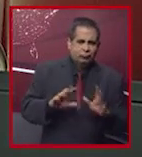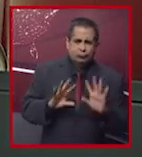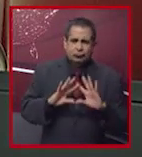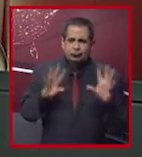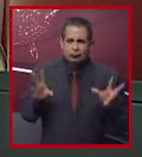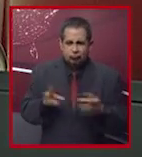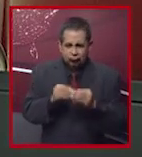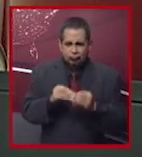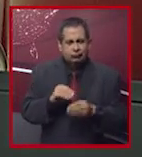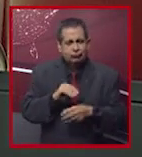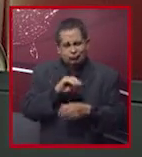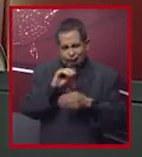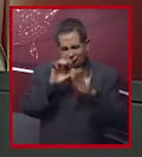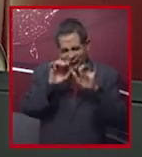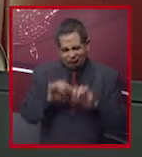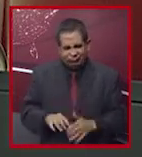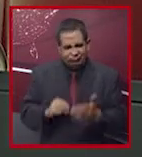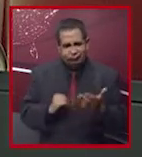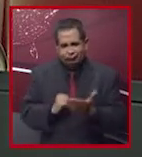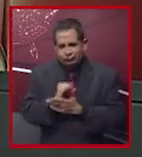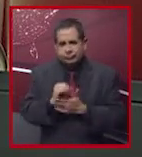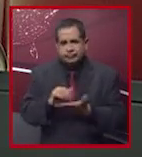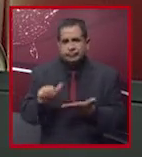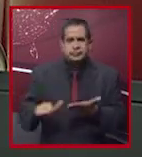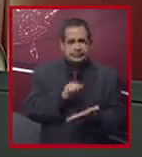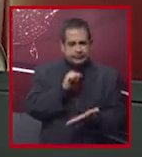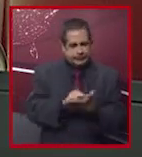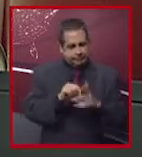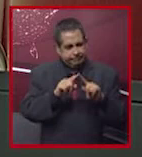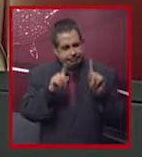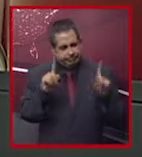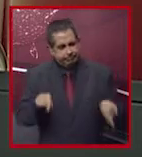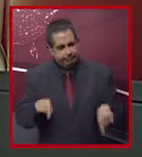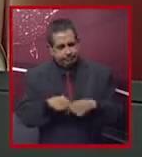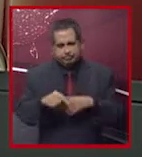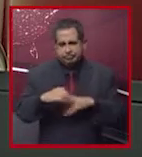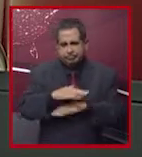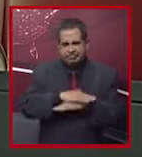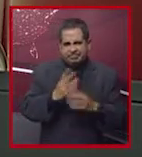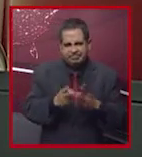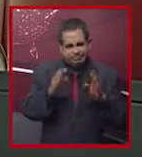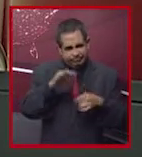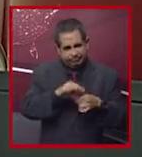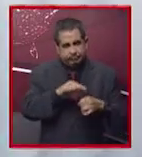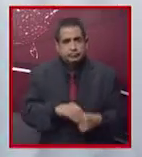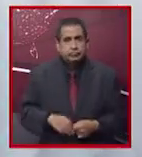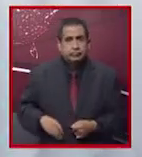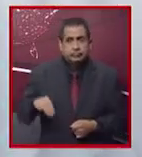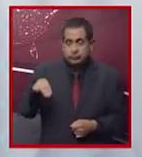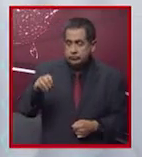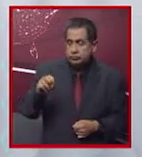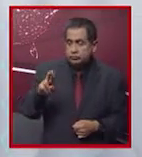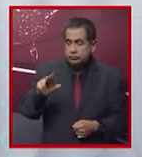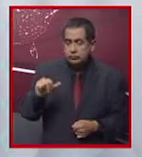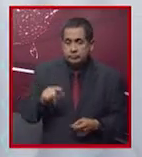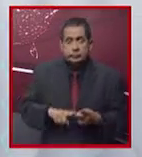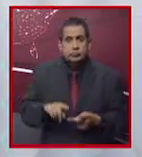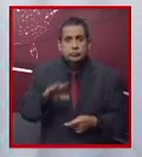realizados sobre las actas que presentaron cada una de las casillas. El partido Morena alcanzó el